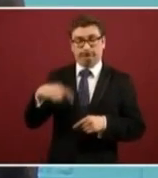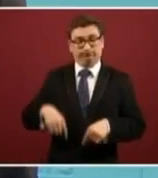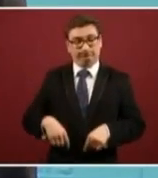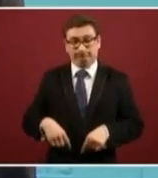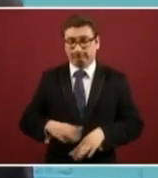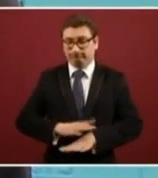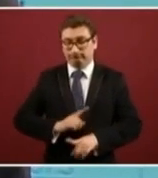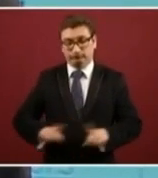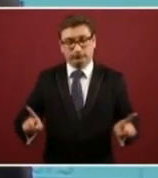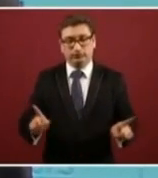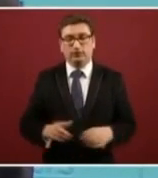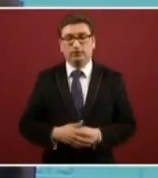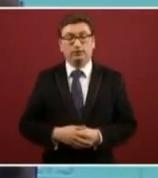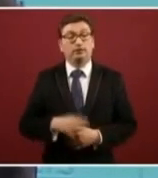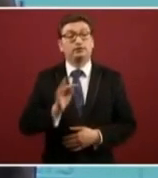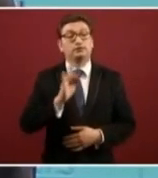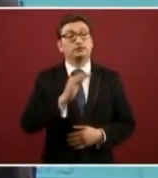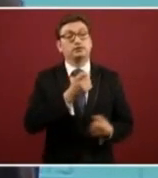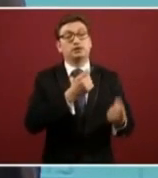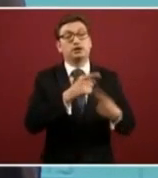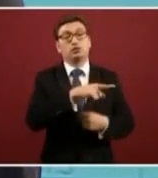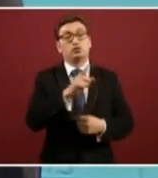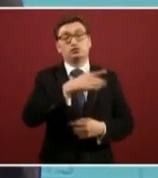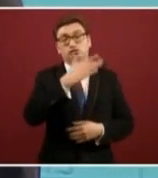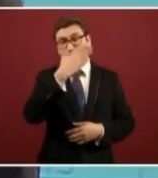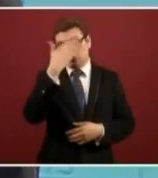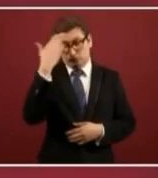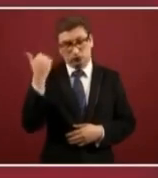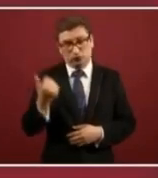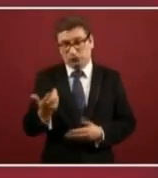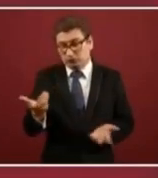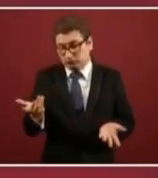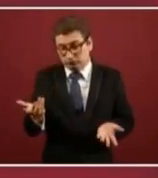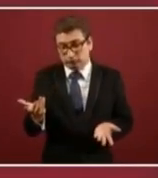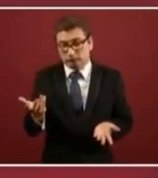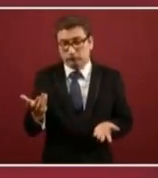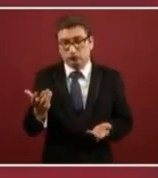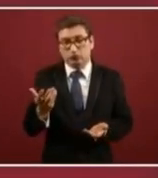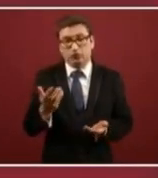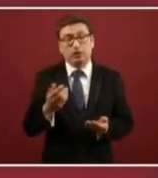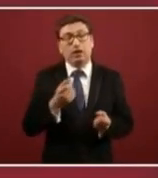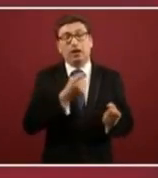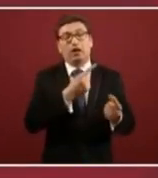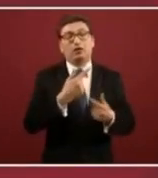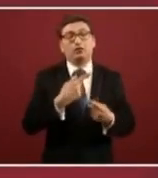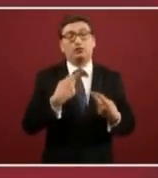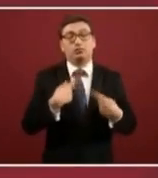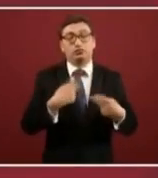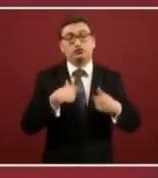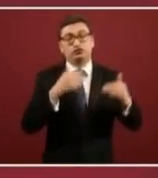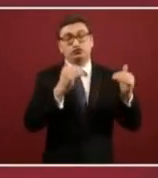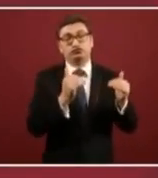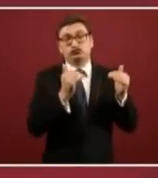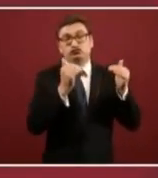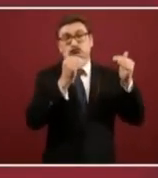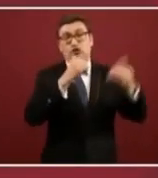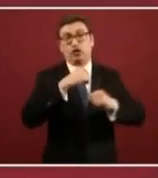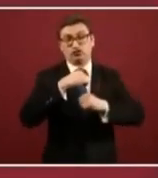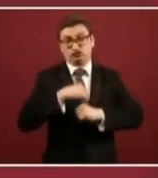A lo mejor no les está llegando a los de arriba, pero a los de abajo